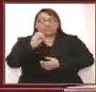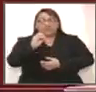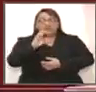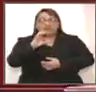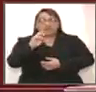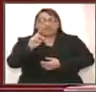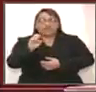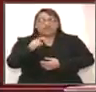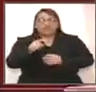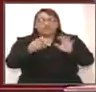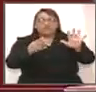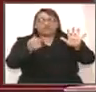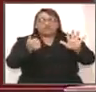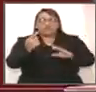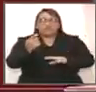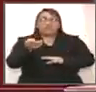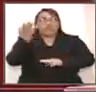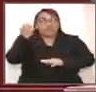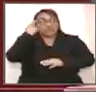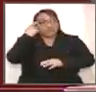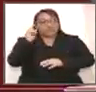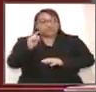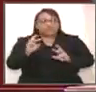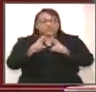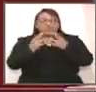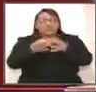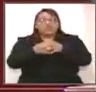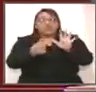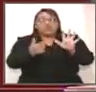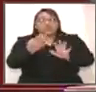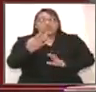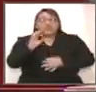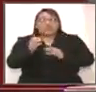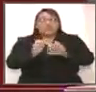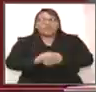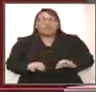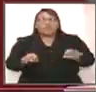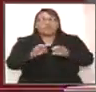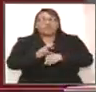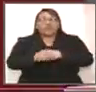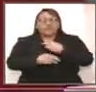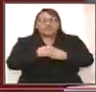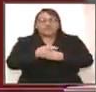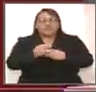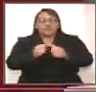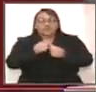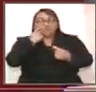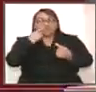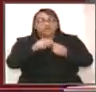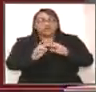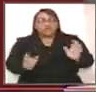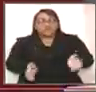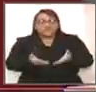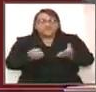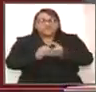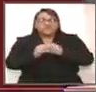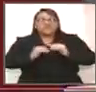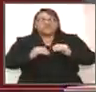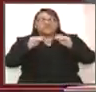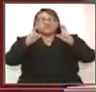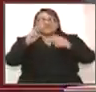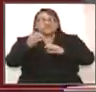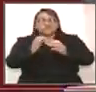en 1961, como es sabido, reúne a las 34 economías más importantes del mundo con el objetivo de promover el